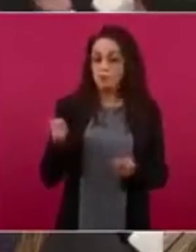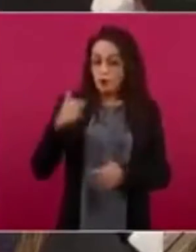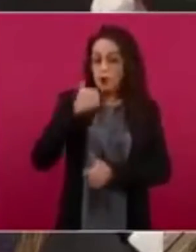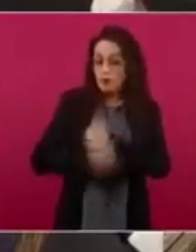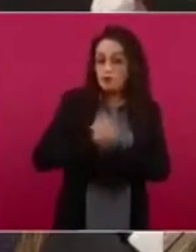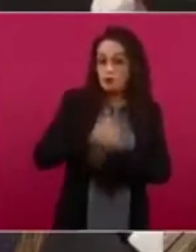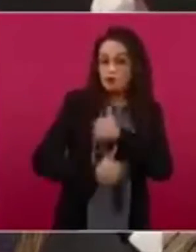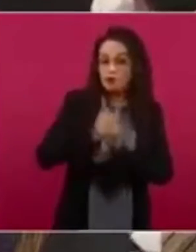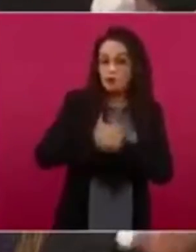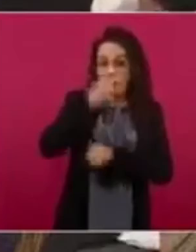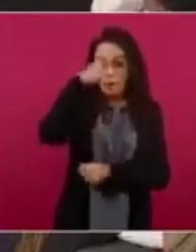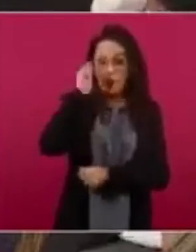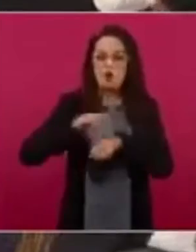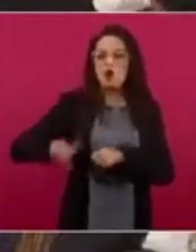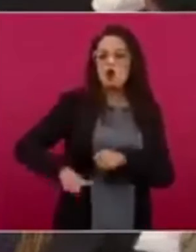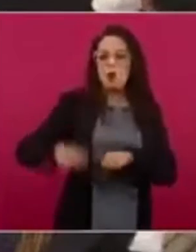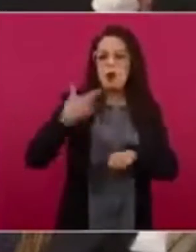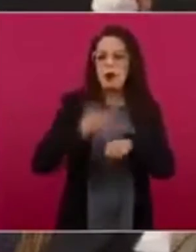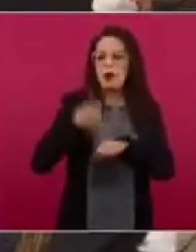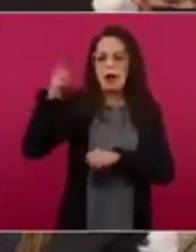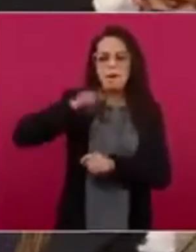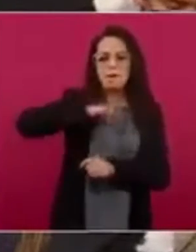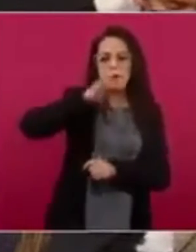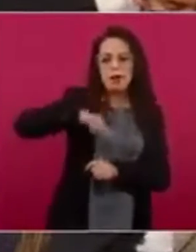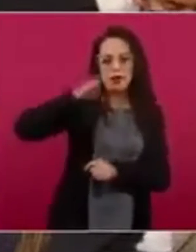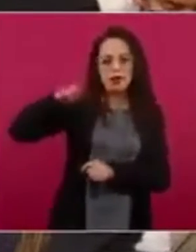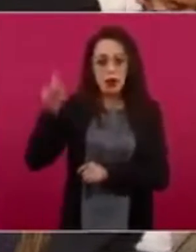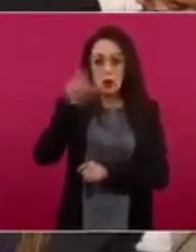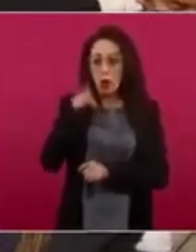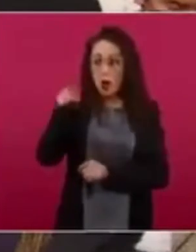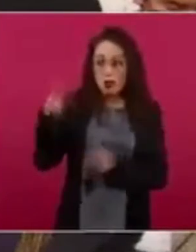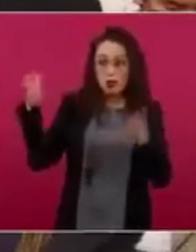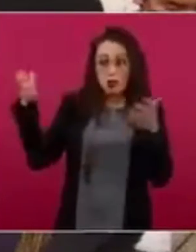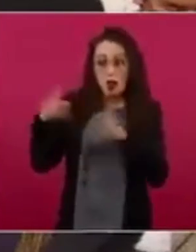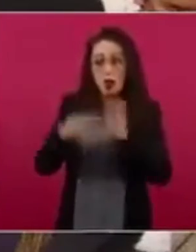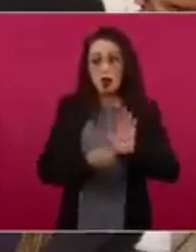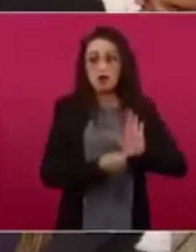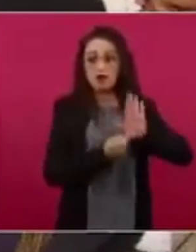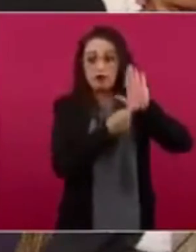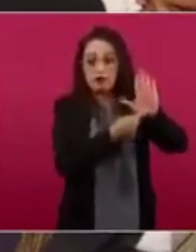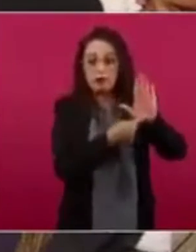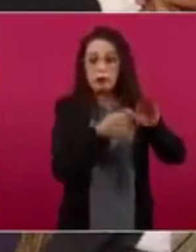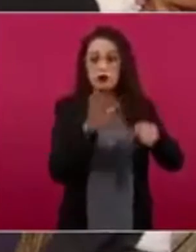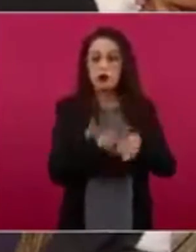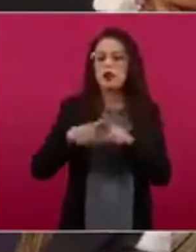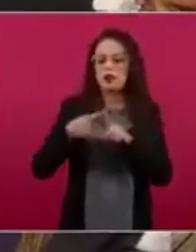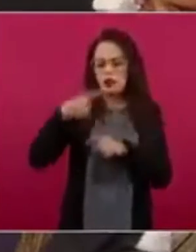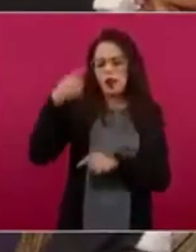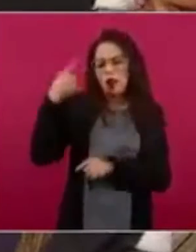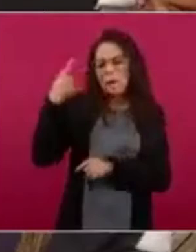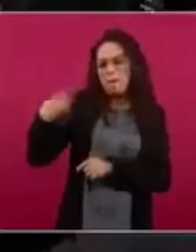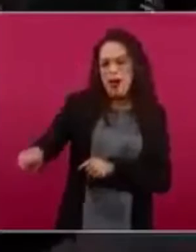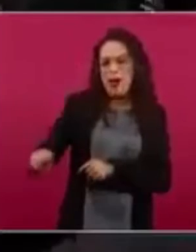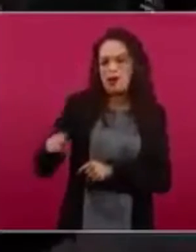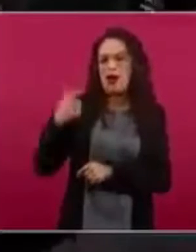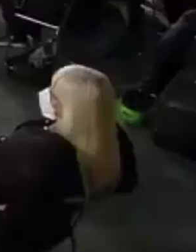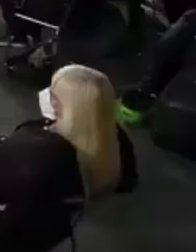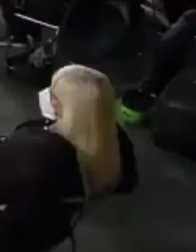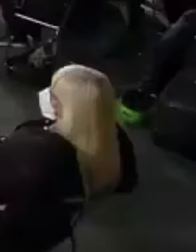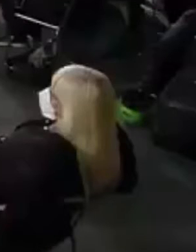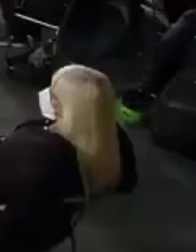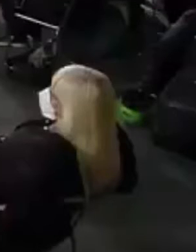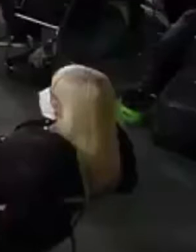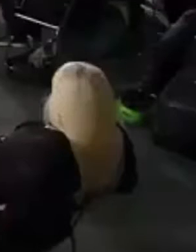la gobernatura de Michoacán. Cuando él saca esto a la luz, por órdenes de Genaro García Luna y del